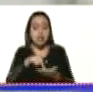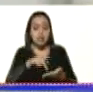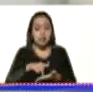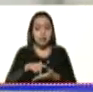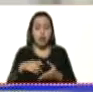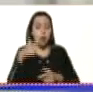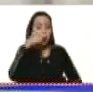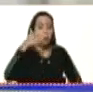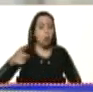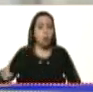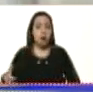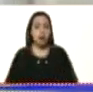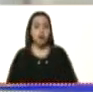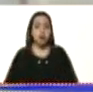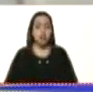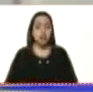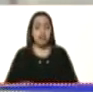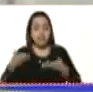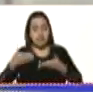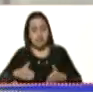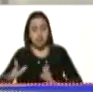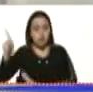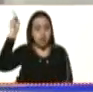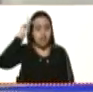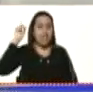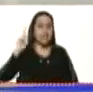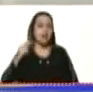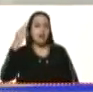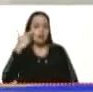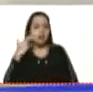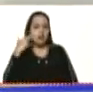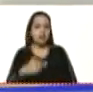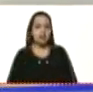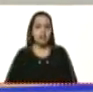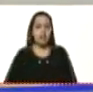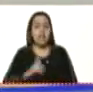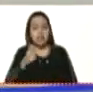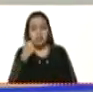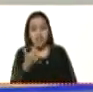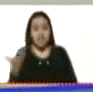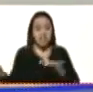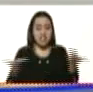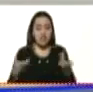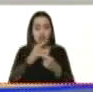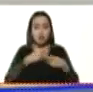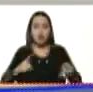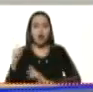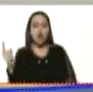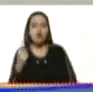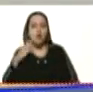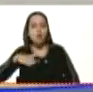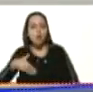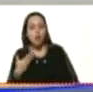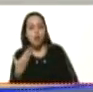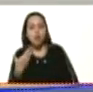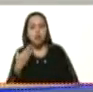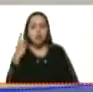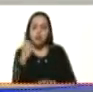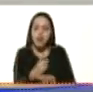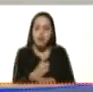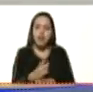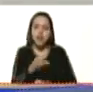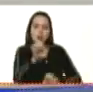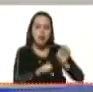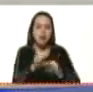afro. Sostenía que para el servicio público solo debe evaluarse en los seres humanos la virtud,